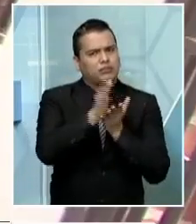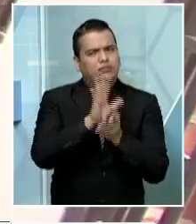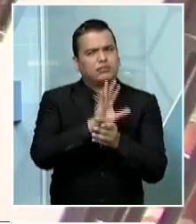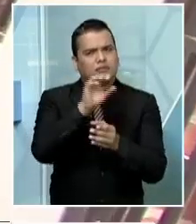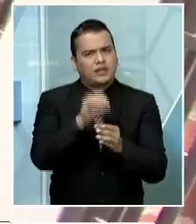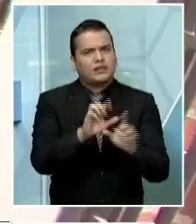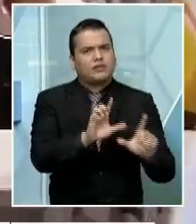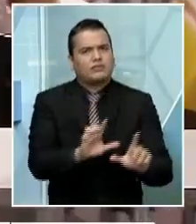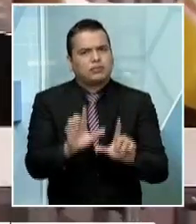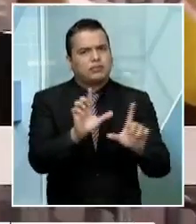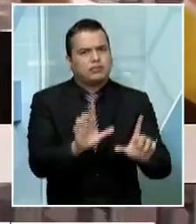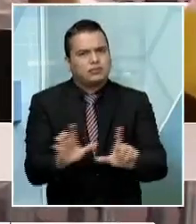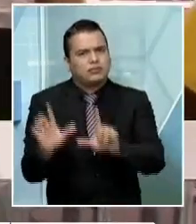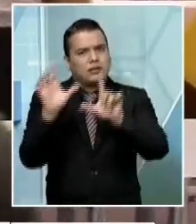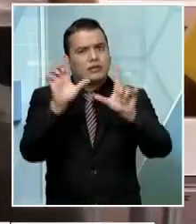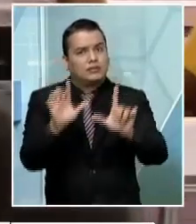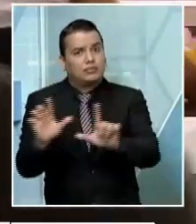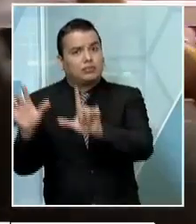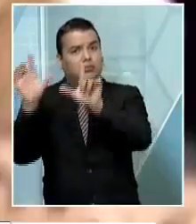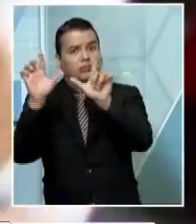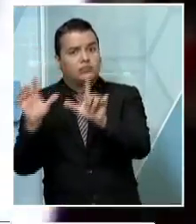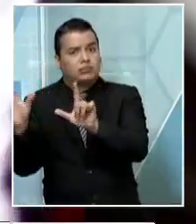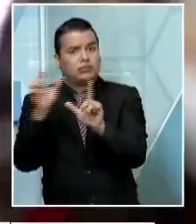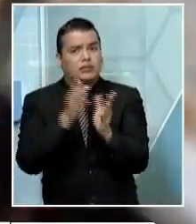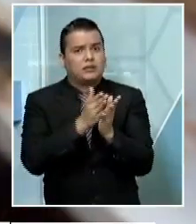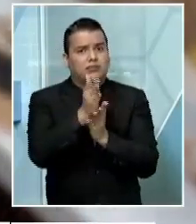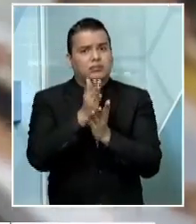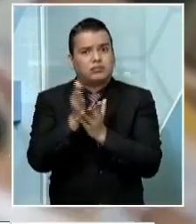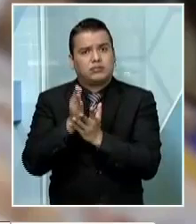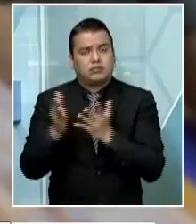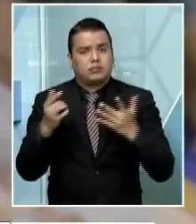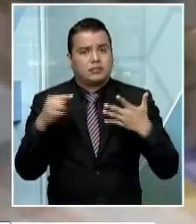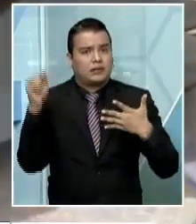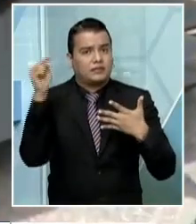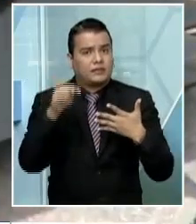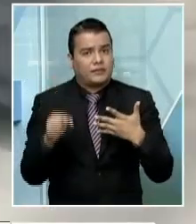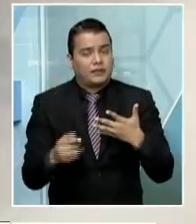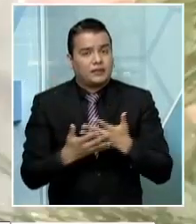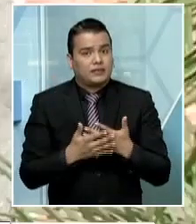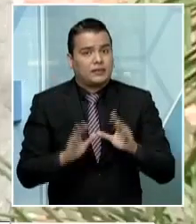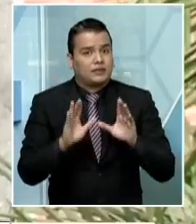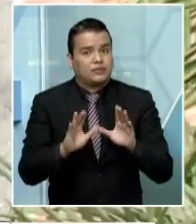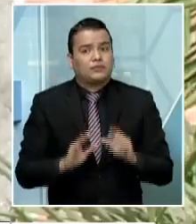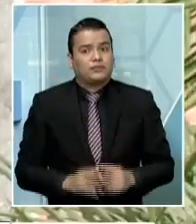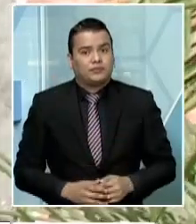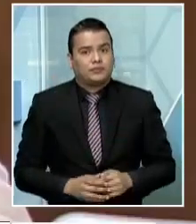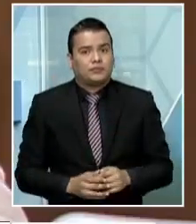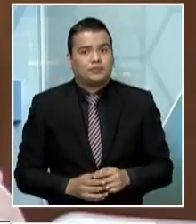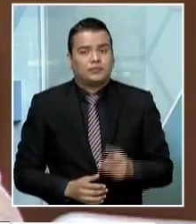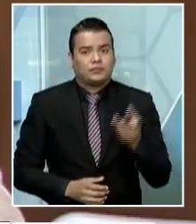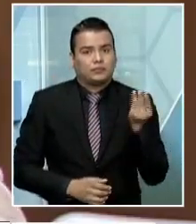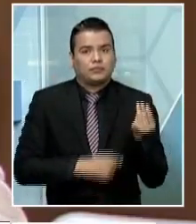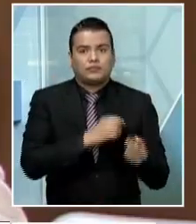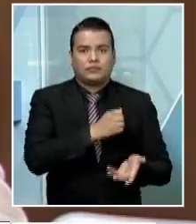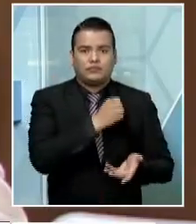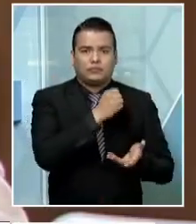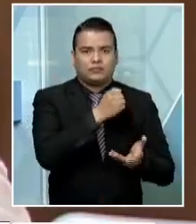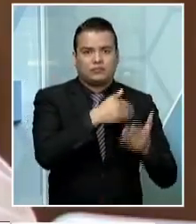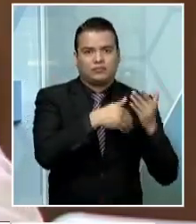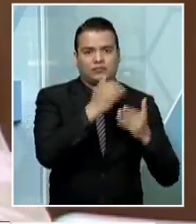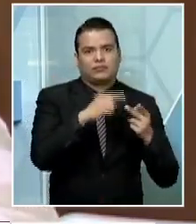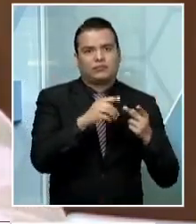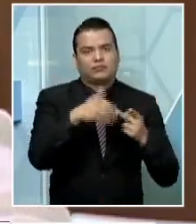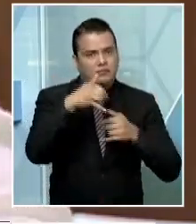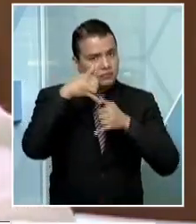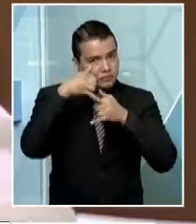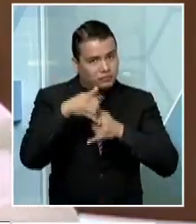y doctorados en distintas áreas del conocimiento. Fue evolucionando primero con la Facultad de Ciencias Económicas, después con la de